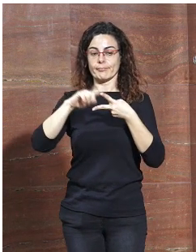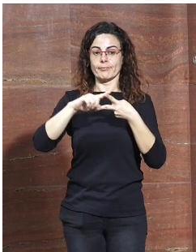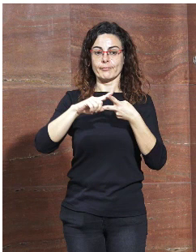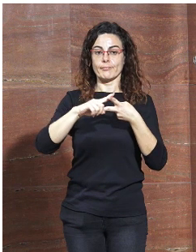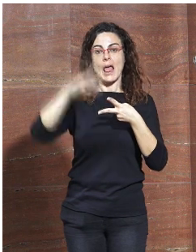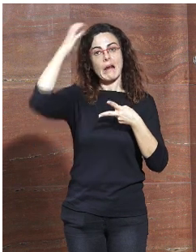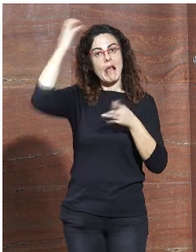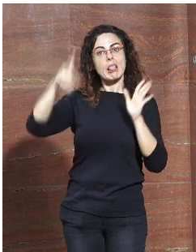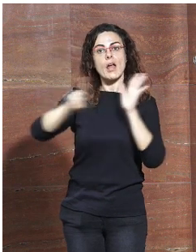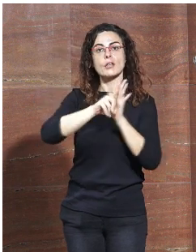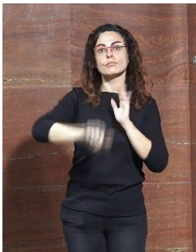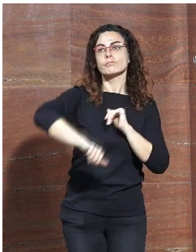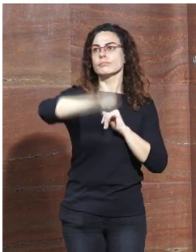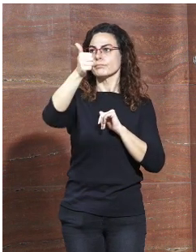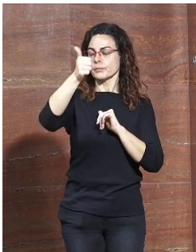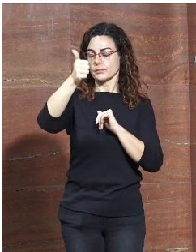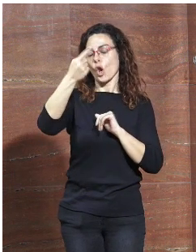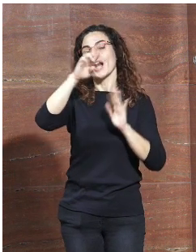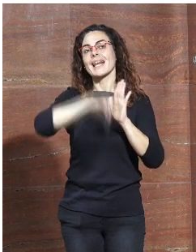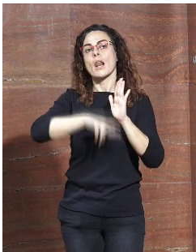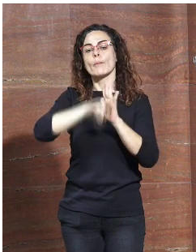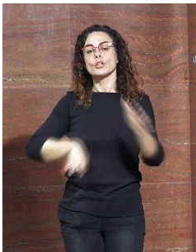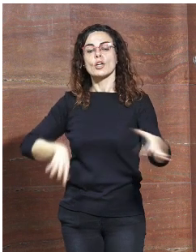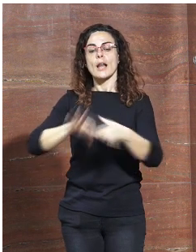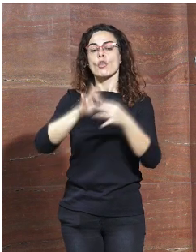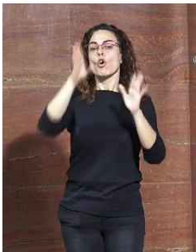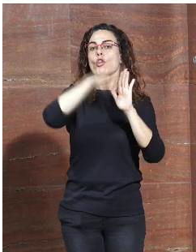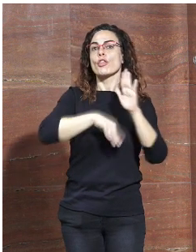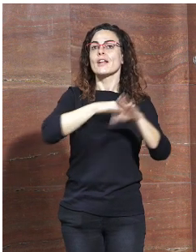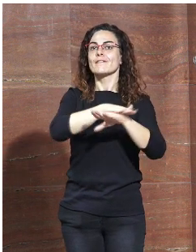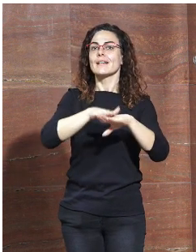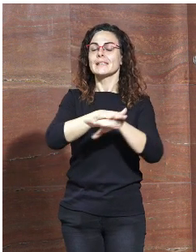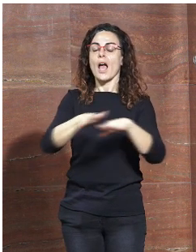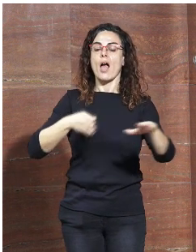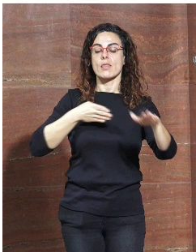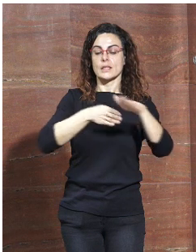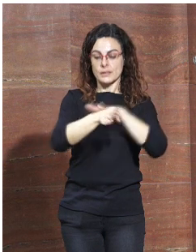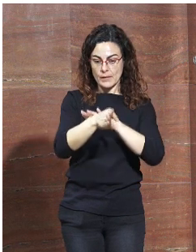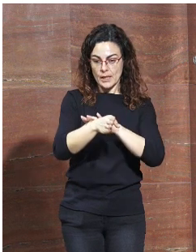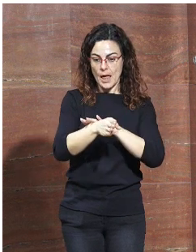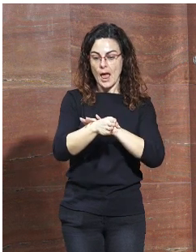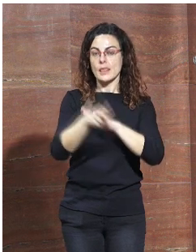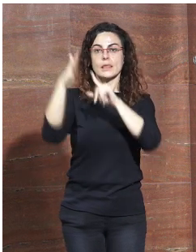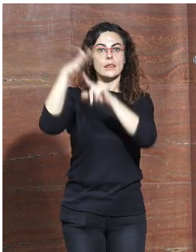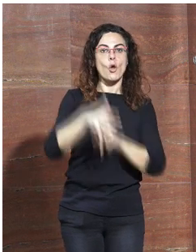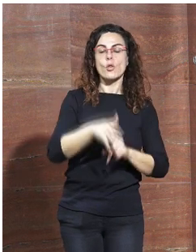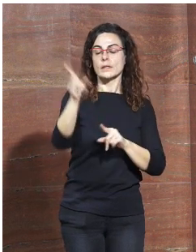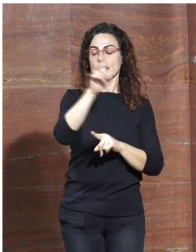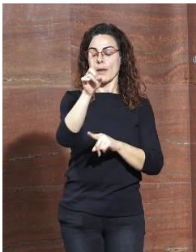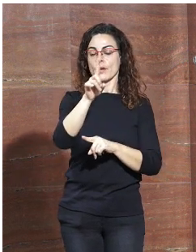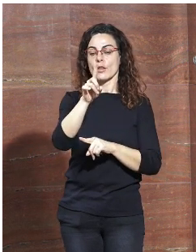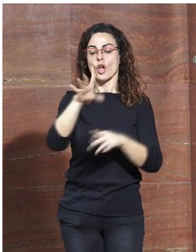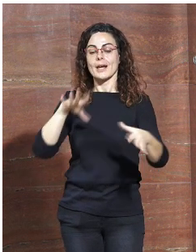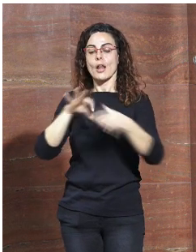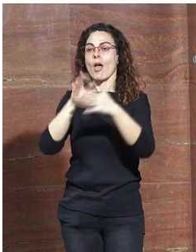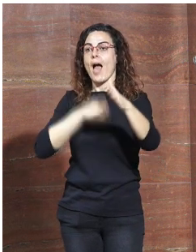Real Decreto que se aprueba un reglamento sobre las condiciones básicas de accesibilidad y no discriminación para el acceso